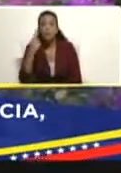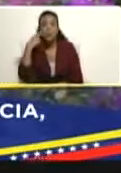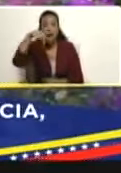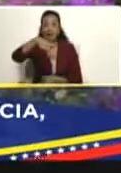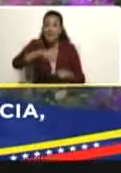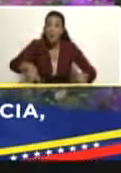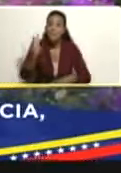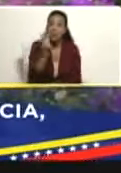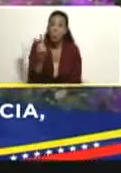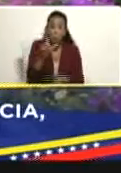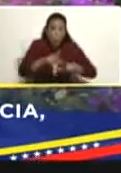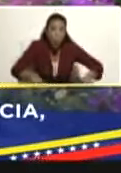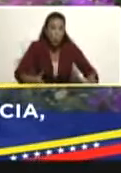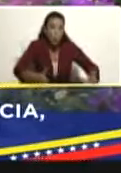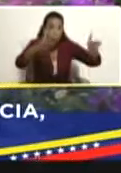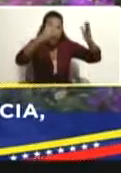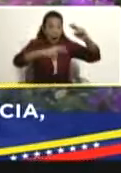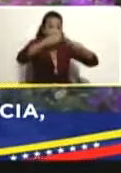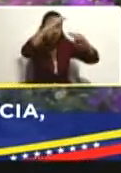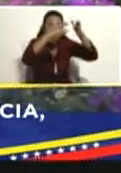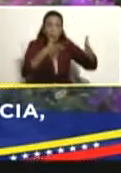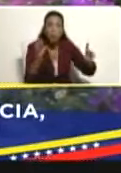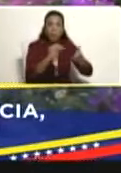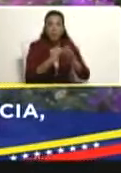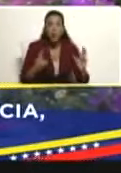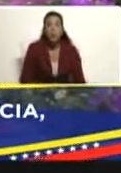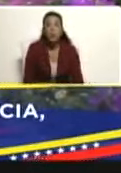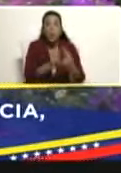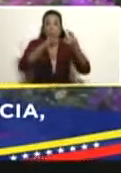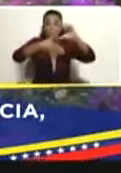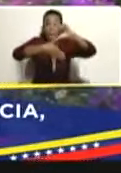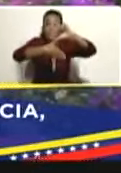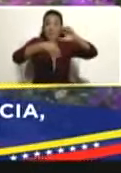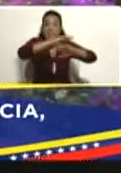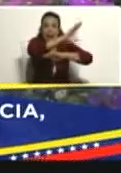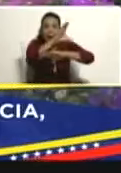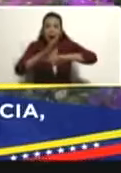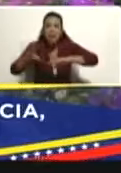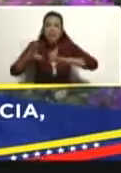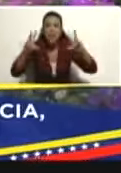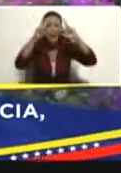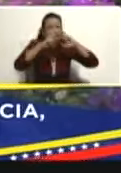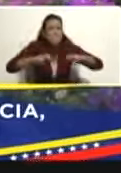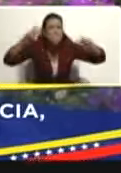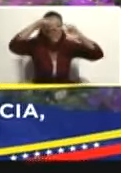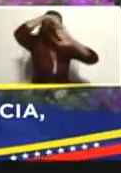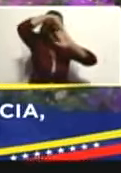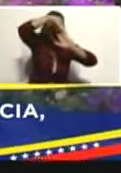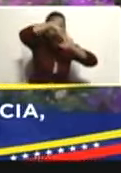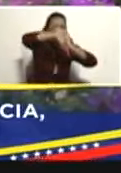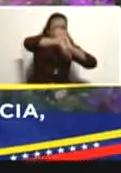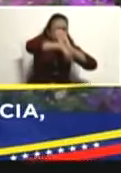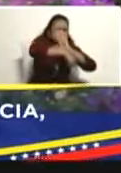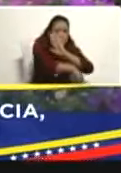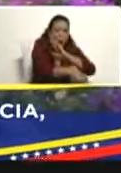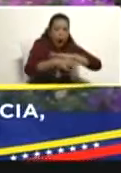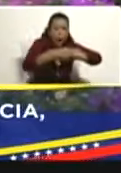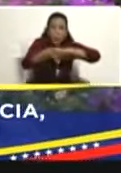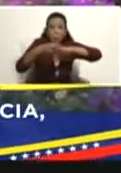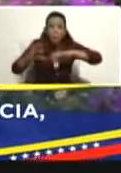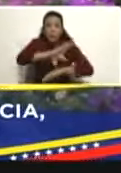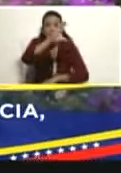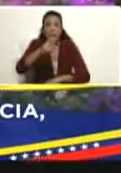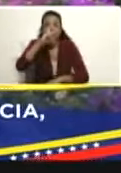Venezuela. Entonces eso va a permitir el encuentro de América Latina y el Caribe con una agenda de investigación caribeña que está definida desde el